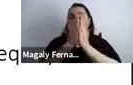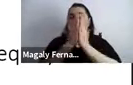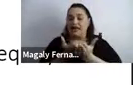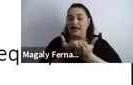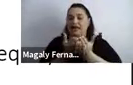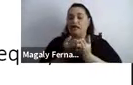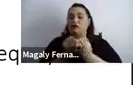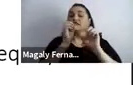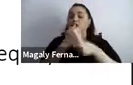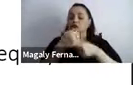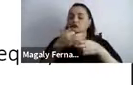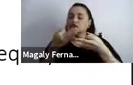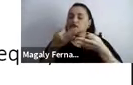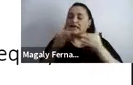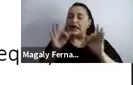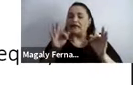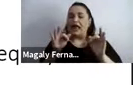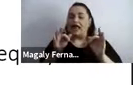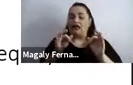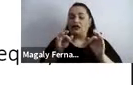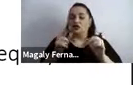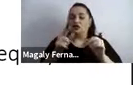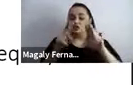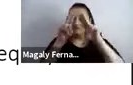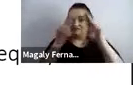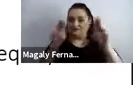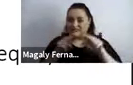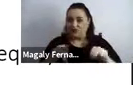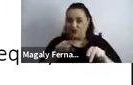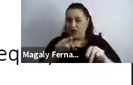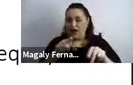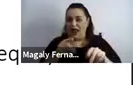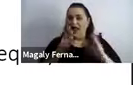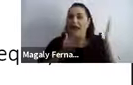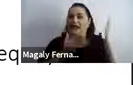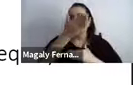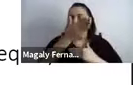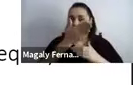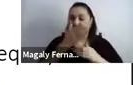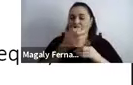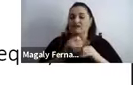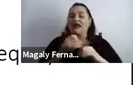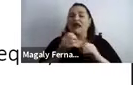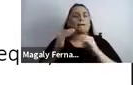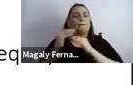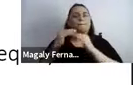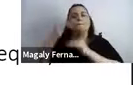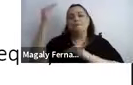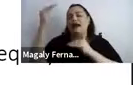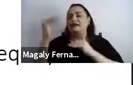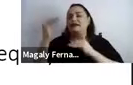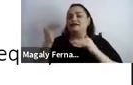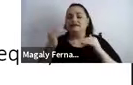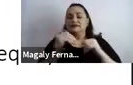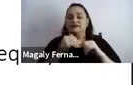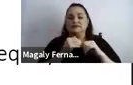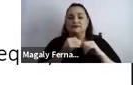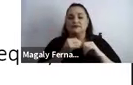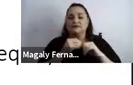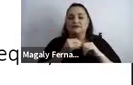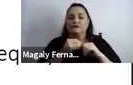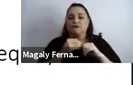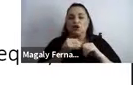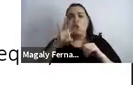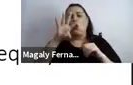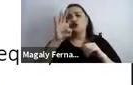estamos intentando tener online y accesible, en el que hay más de son